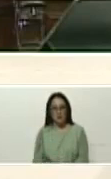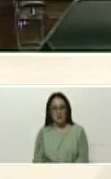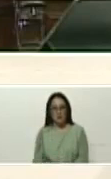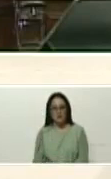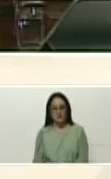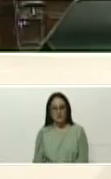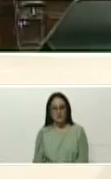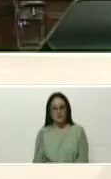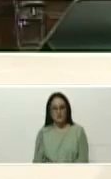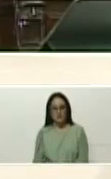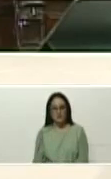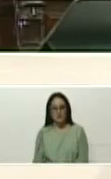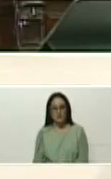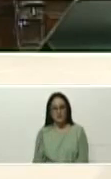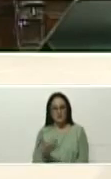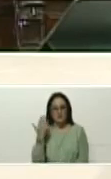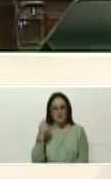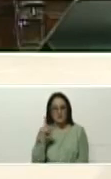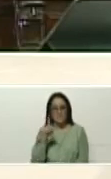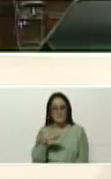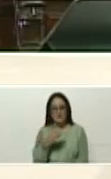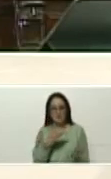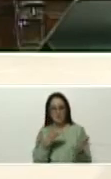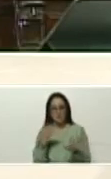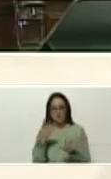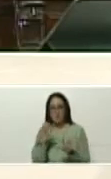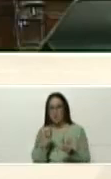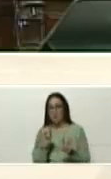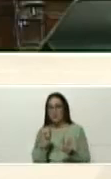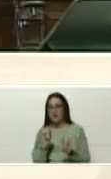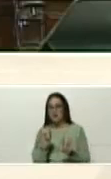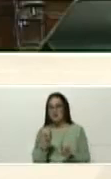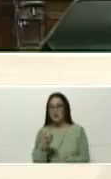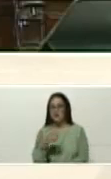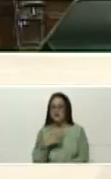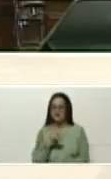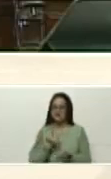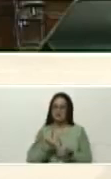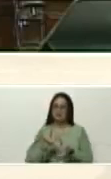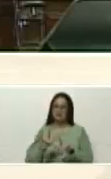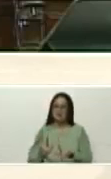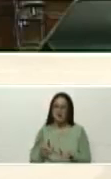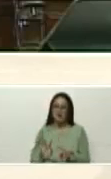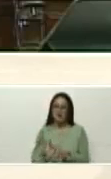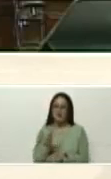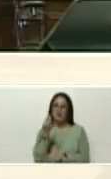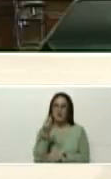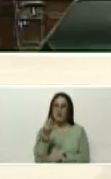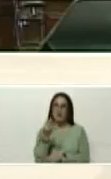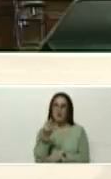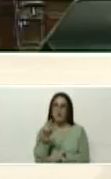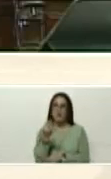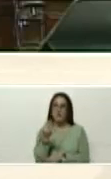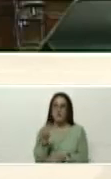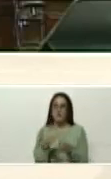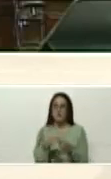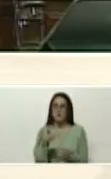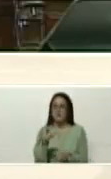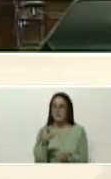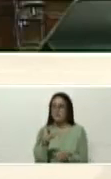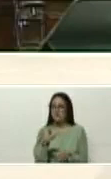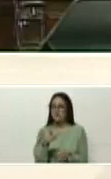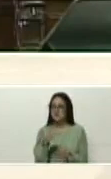cuando sabe que desde 1990 nuestro amado fundador y comandante supremo